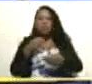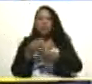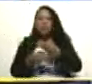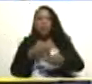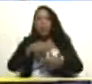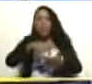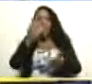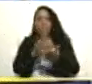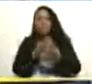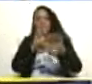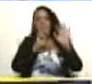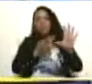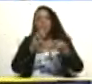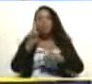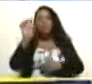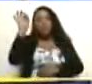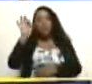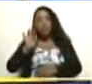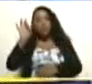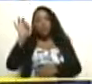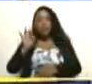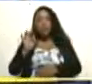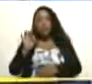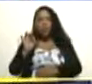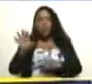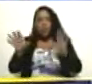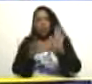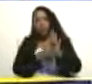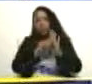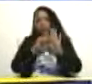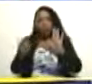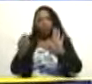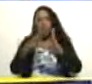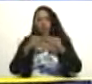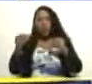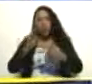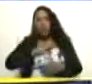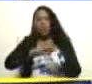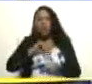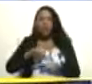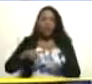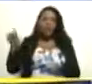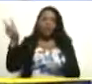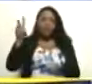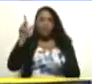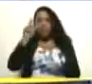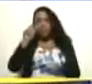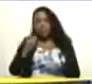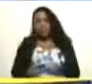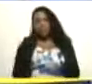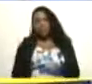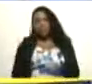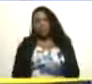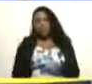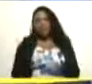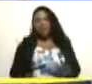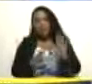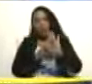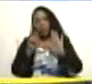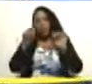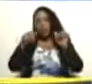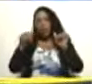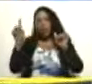con el 71% lo que es la constitución de todos los venezolanos y las venezolanas, la constitución de la